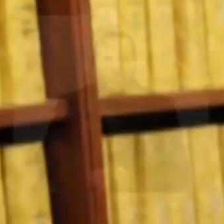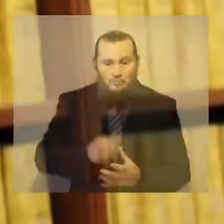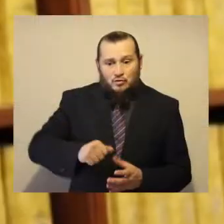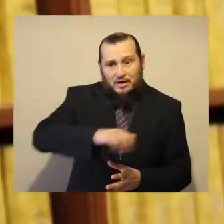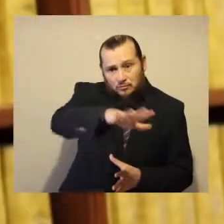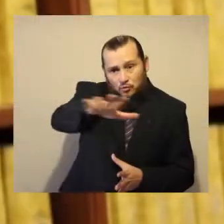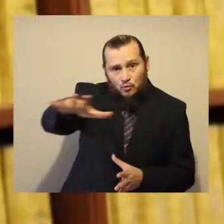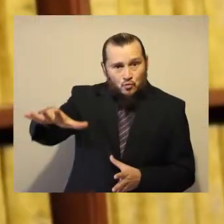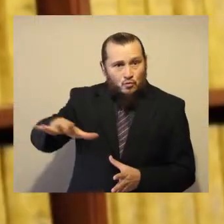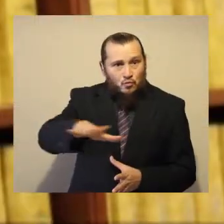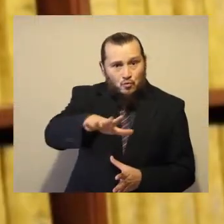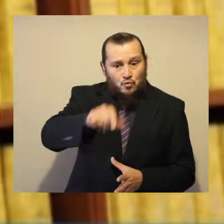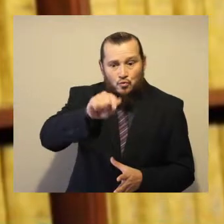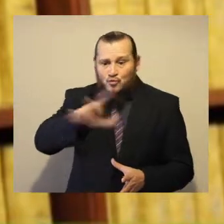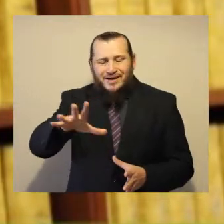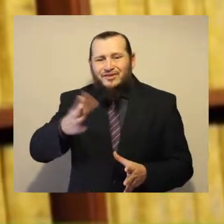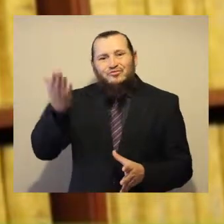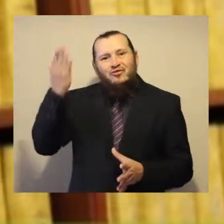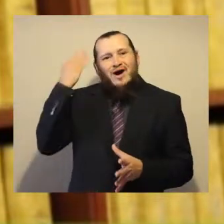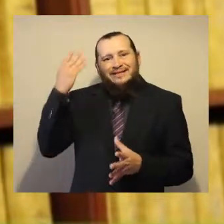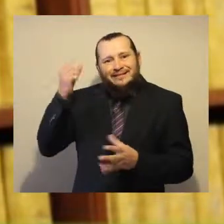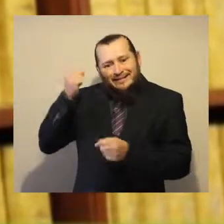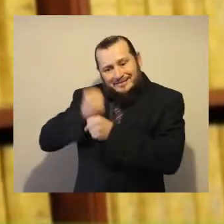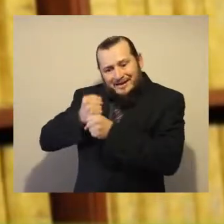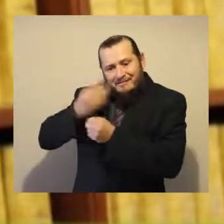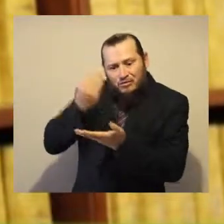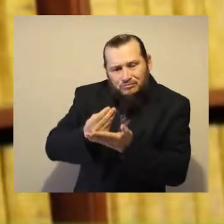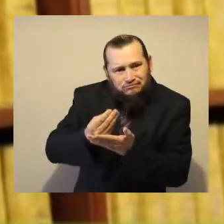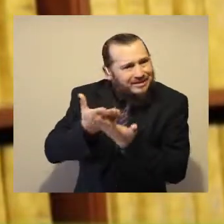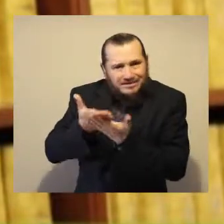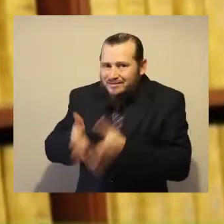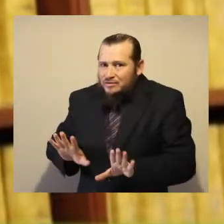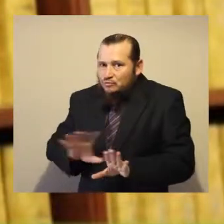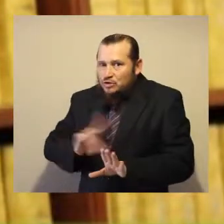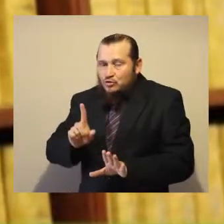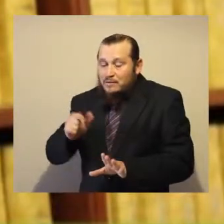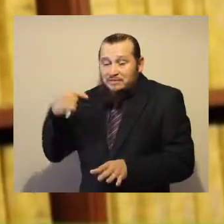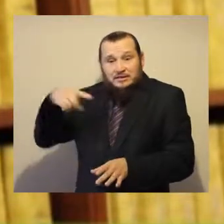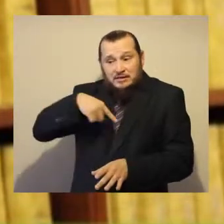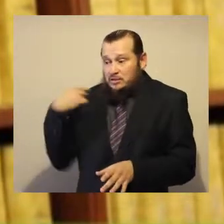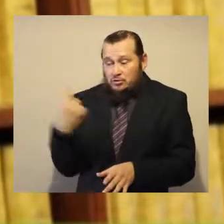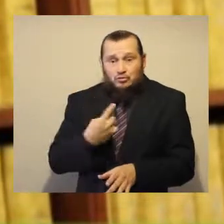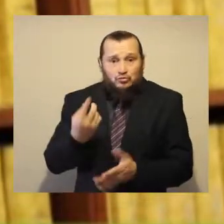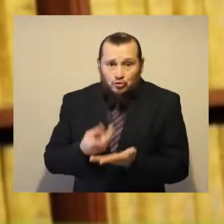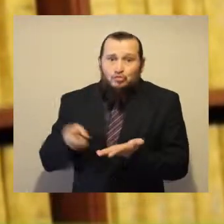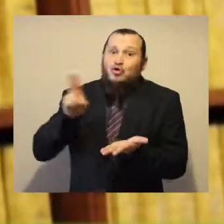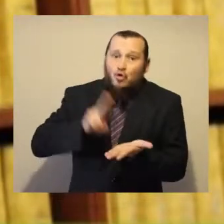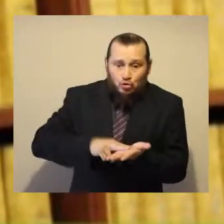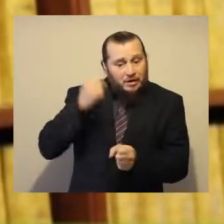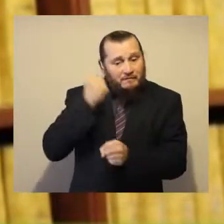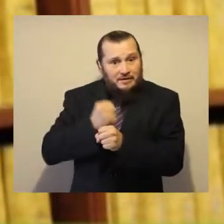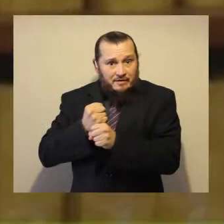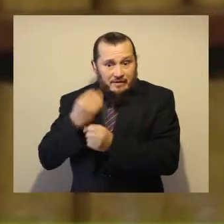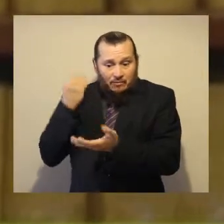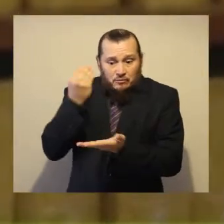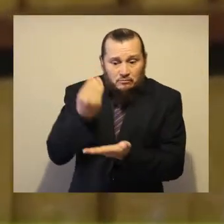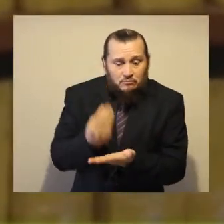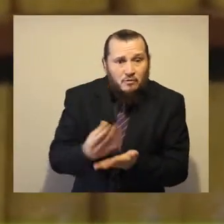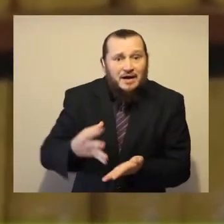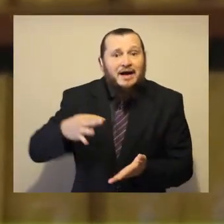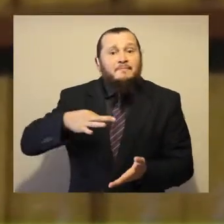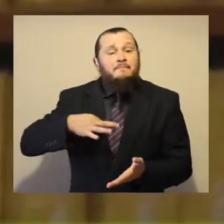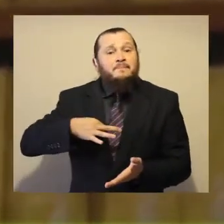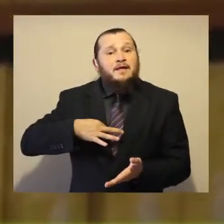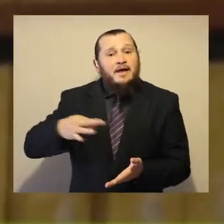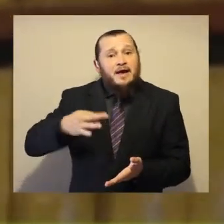El yacimiento fue de alguna forma abandonado y nosotros comenzamos nuevamente con las tareas de investigación a partir de